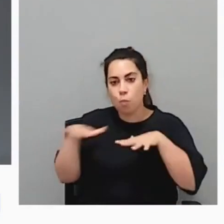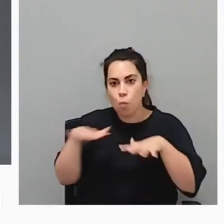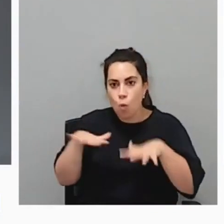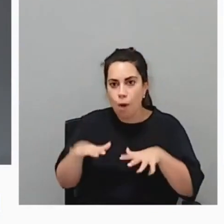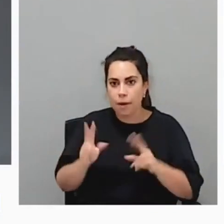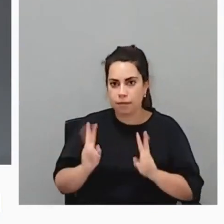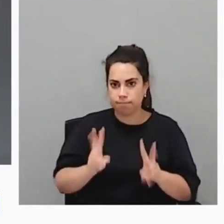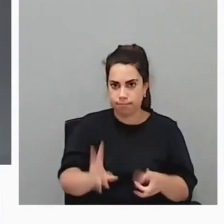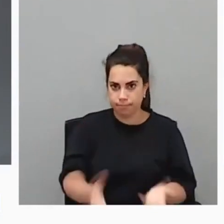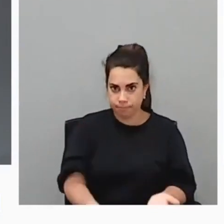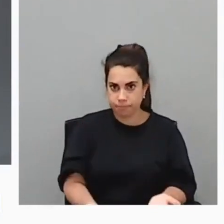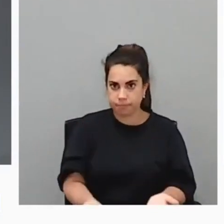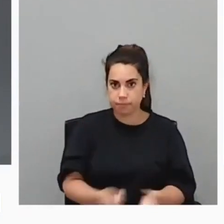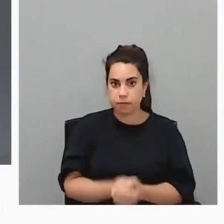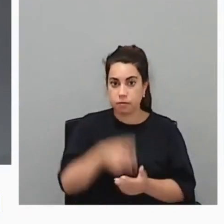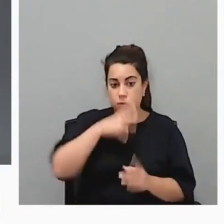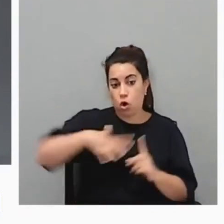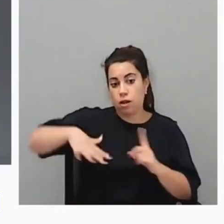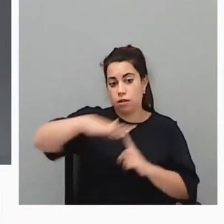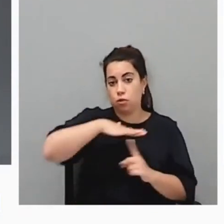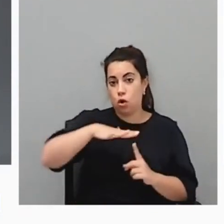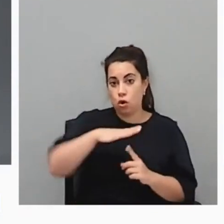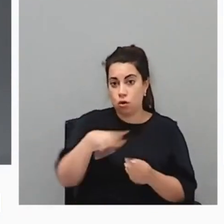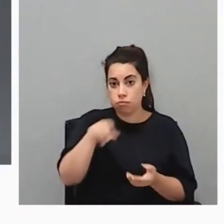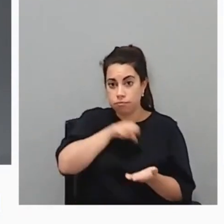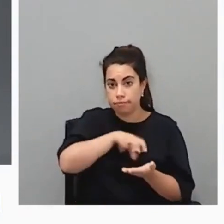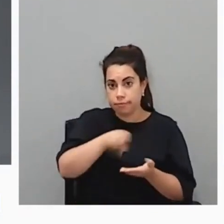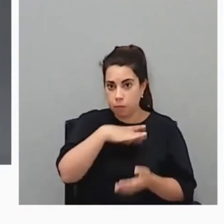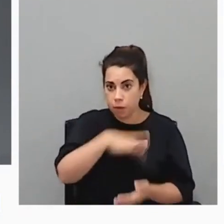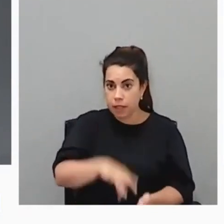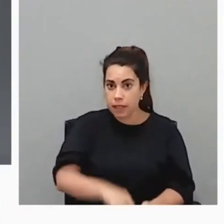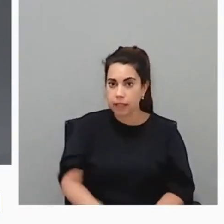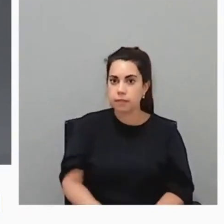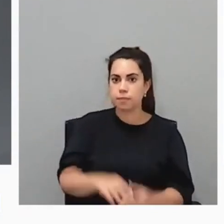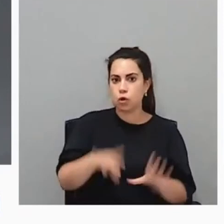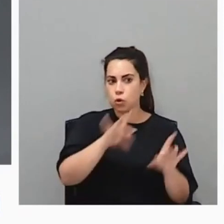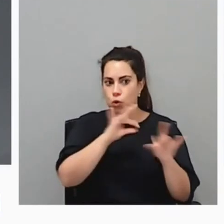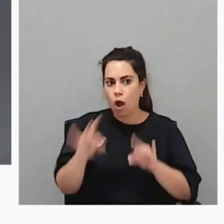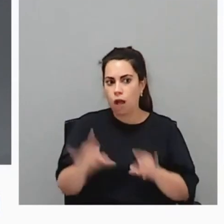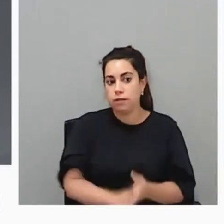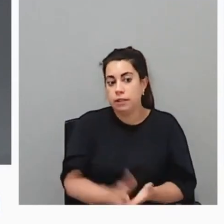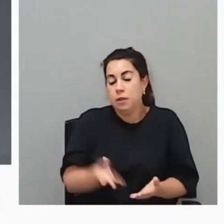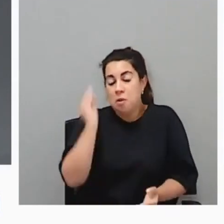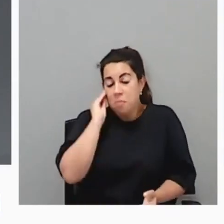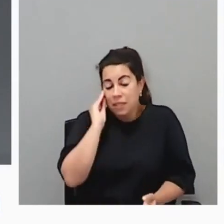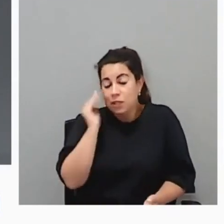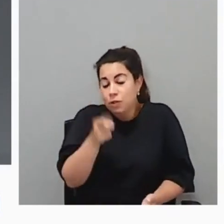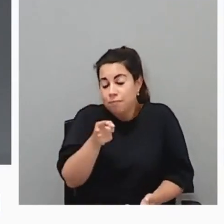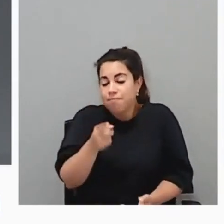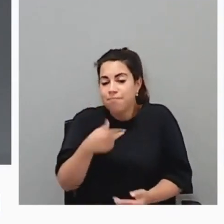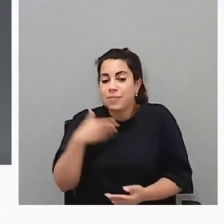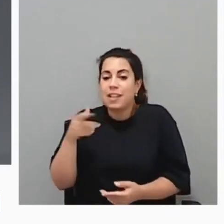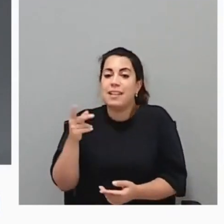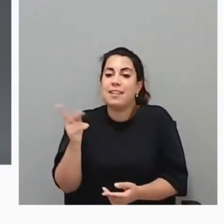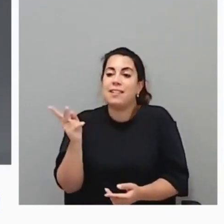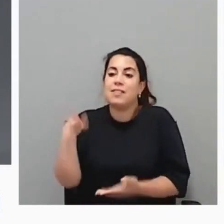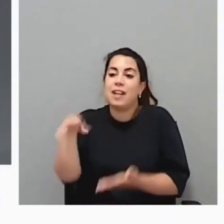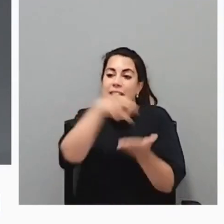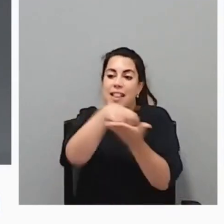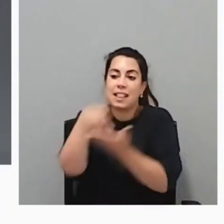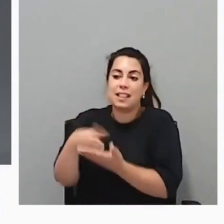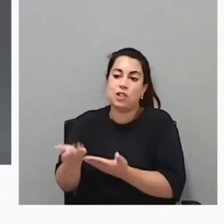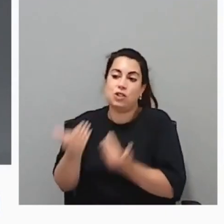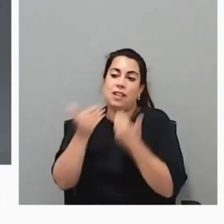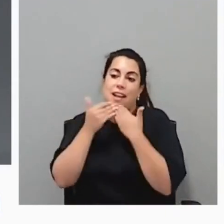entornos y yo creo que es algo que nos agradecen, ¿no? Y bueno, pues, es toda la presentación.